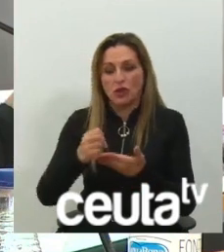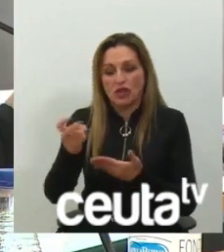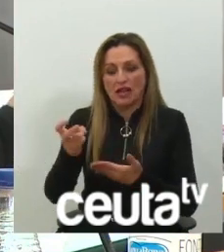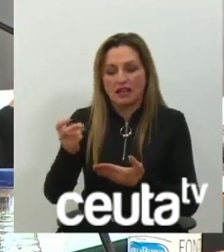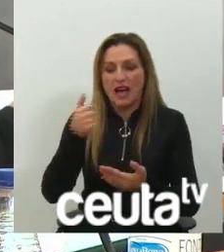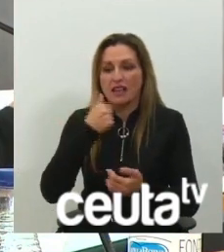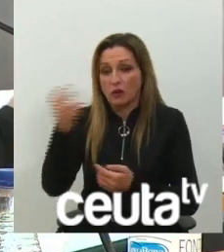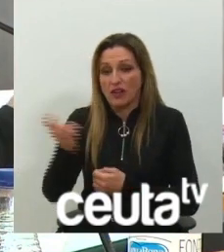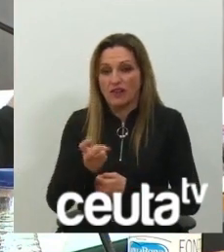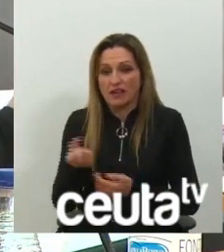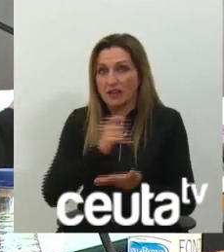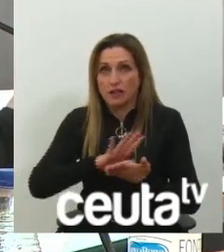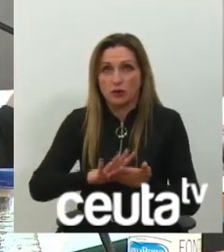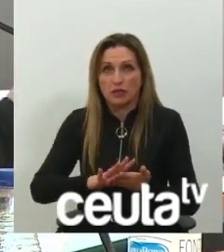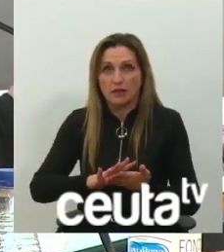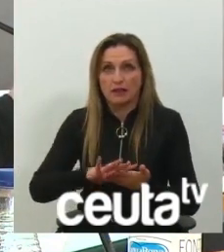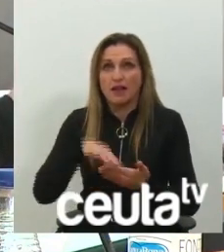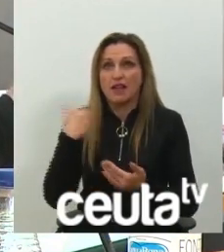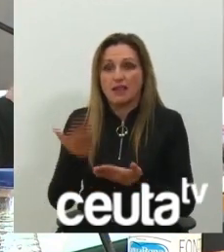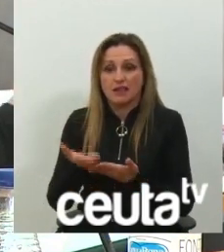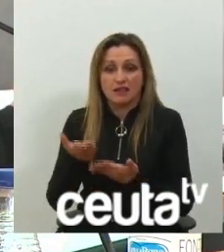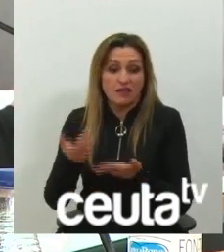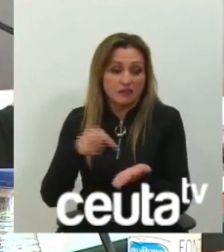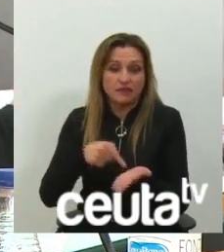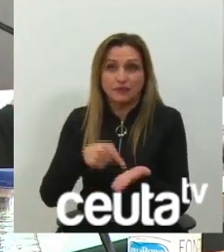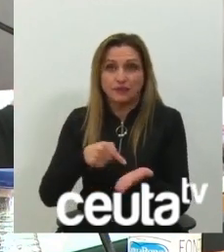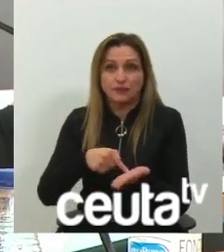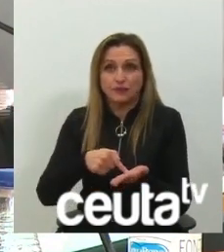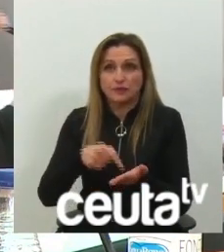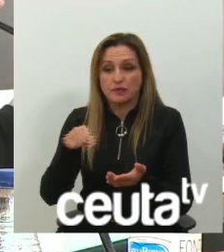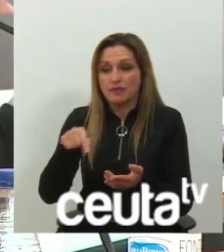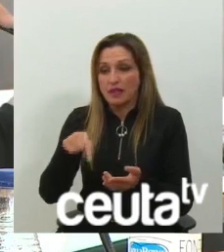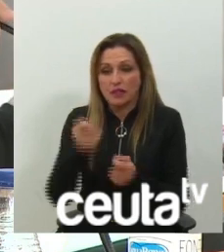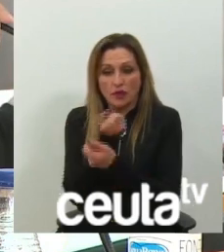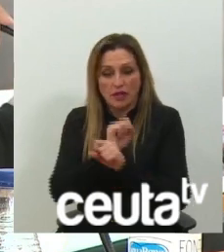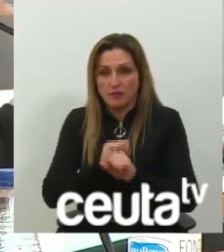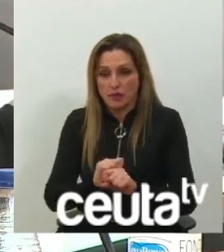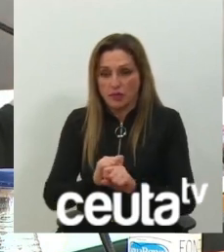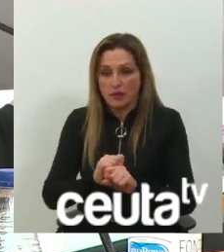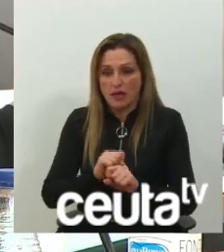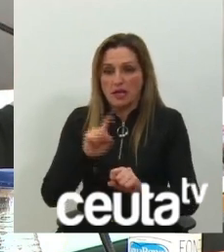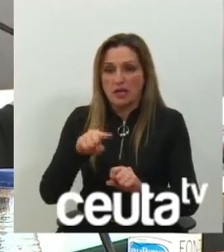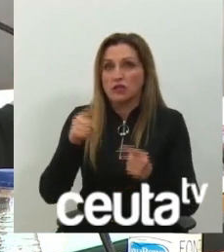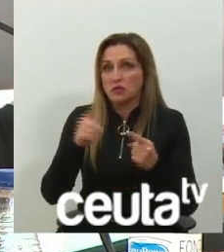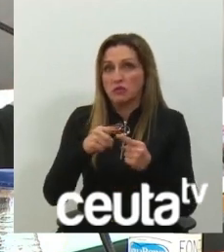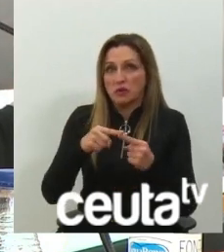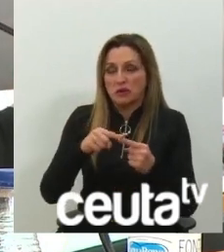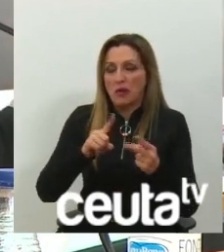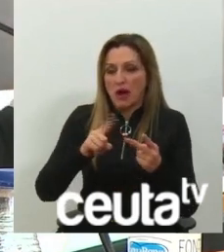exigir algo que caería en una insolidaridad absoluta eso por un lado luego